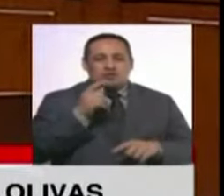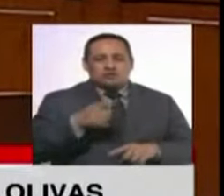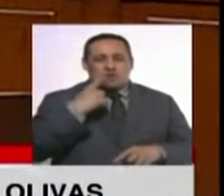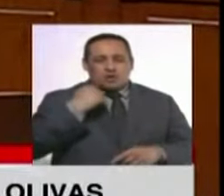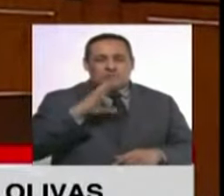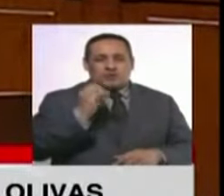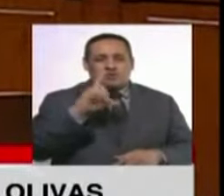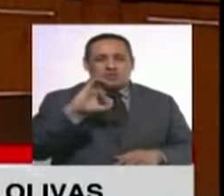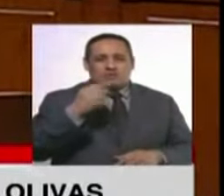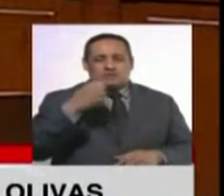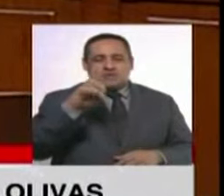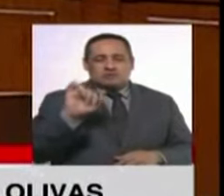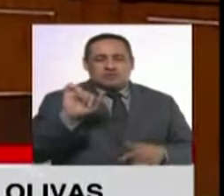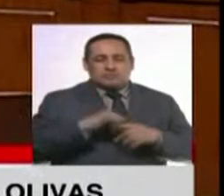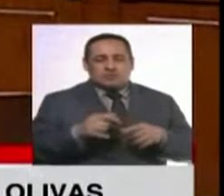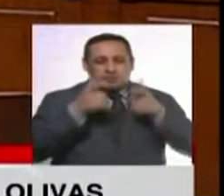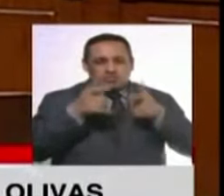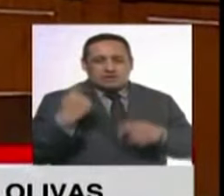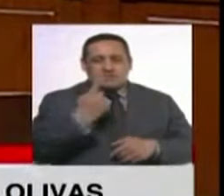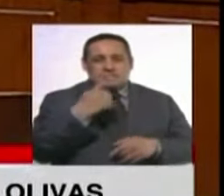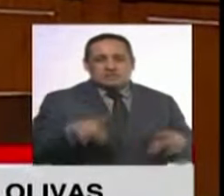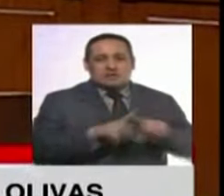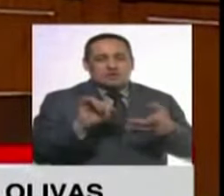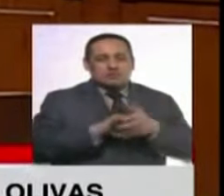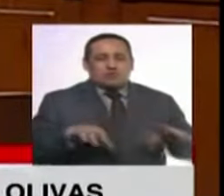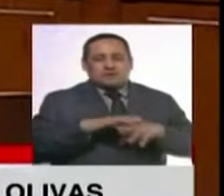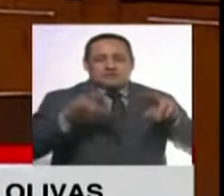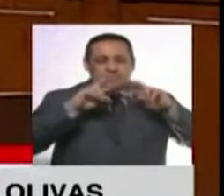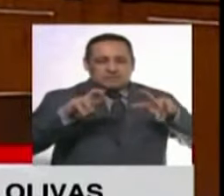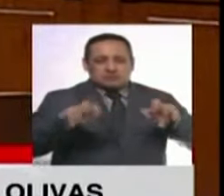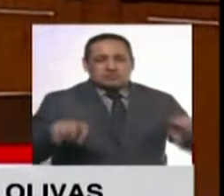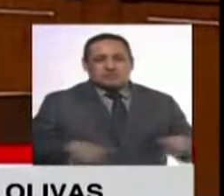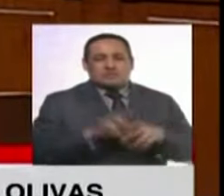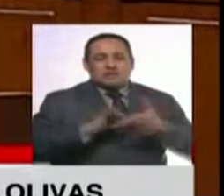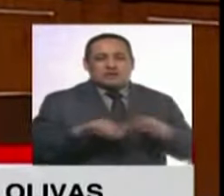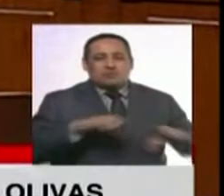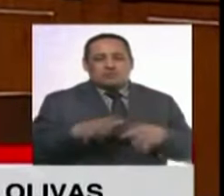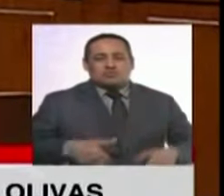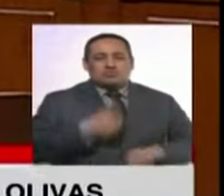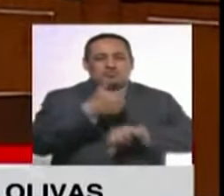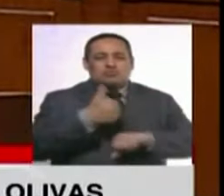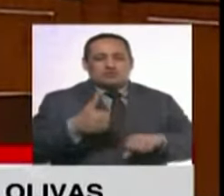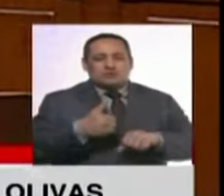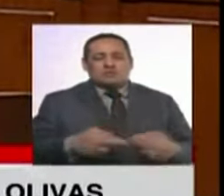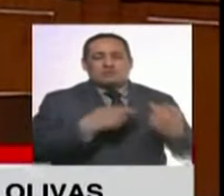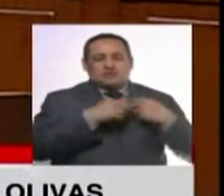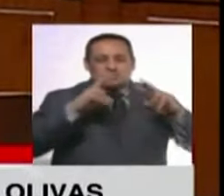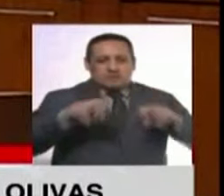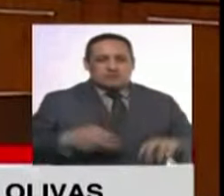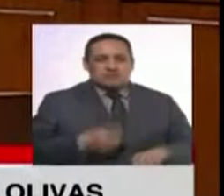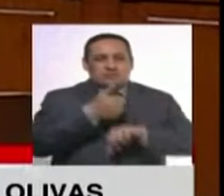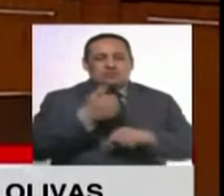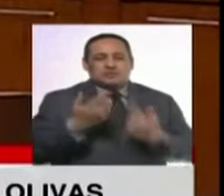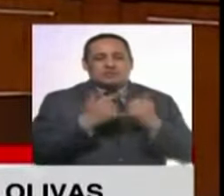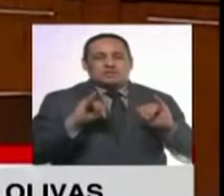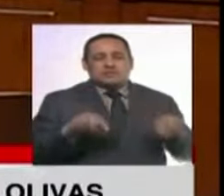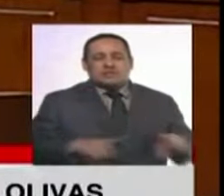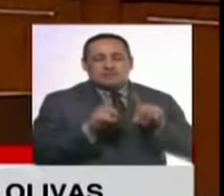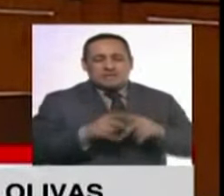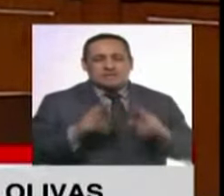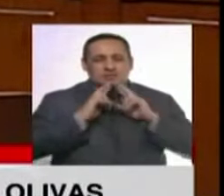Señor Oficial colchado el inspector general no realiza investigaciones quien lo hace Es un órgano de investigación autónomo y